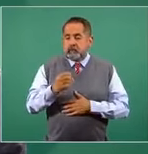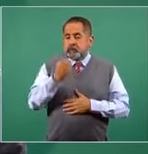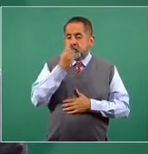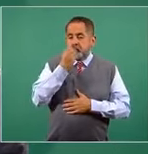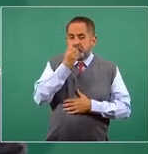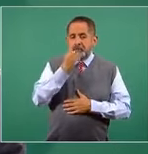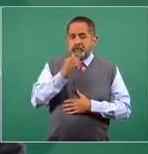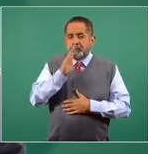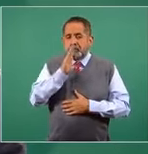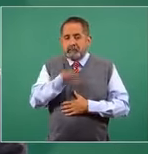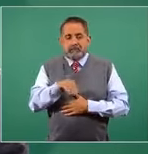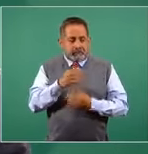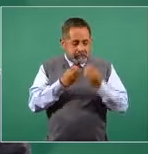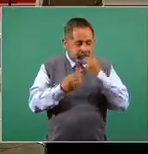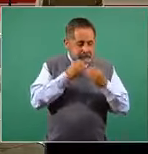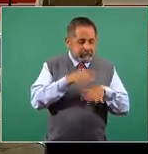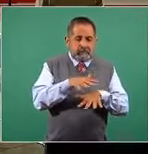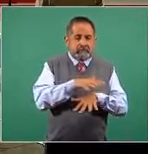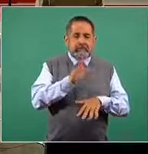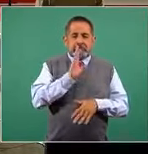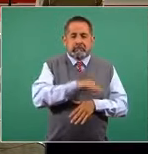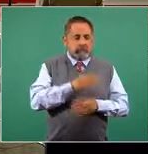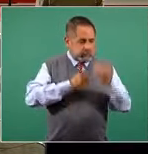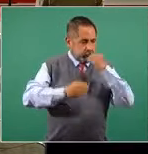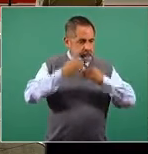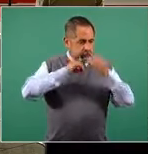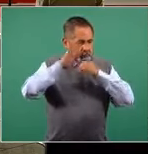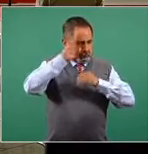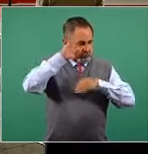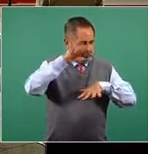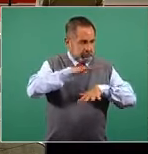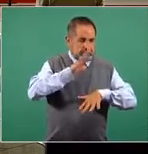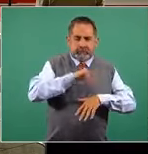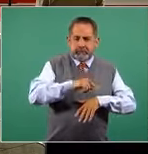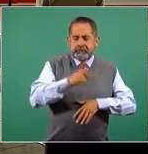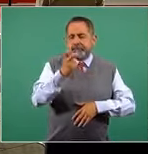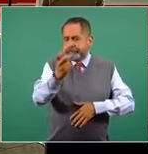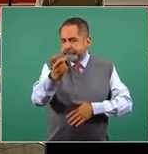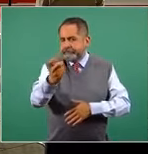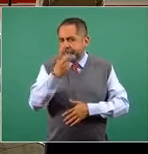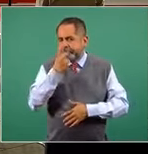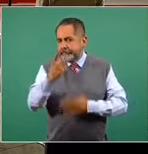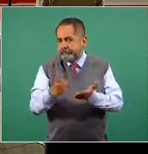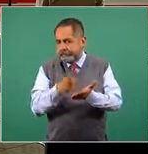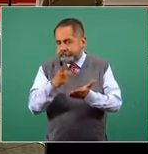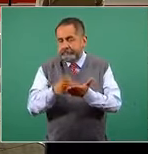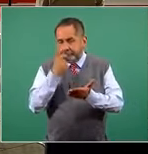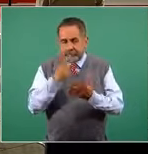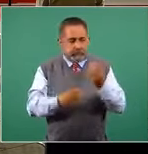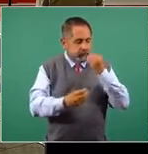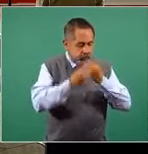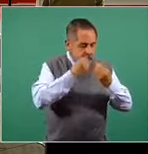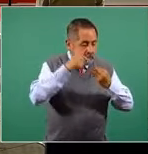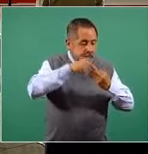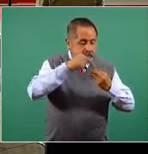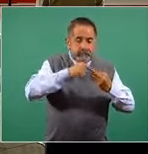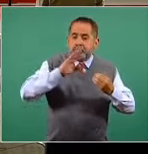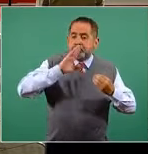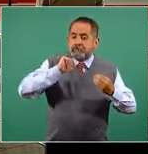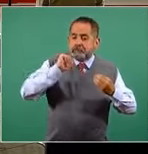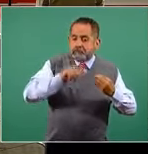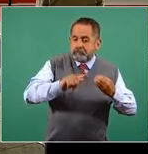desnutrición por mala calidad y exceso. Y es lo que hemos dicho una y otra vez, y seguiremos diciendo. Somos